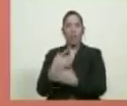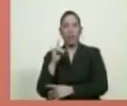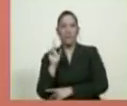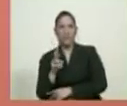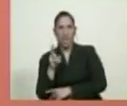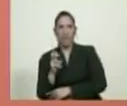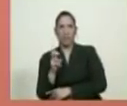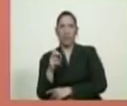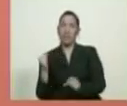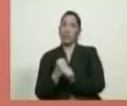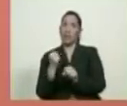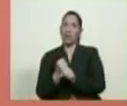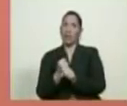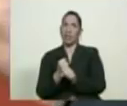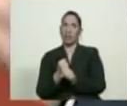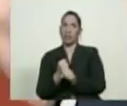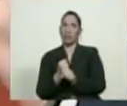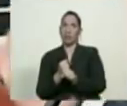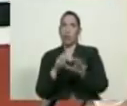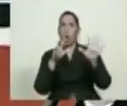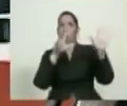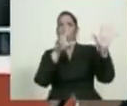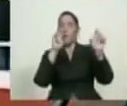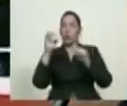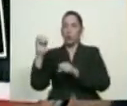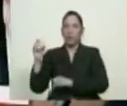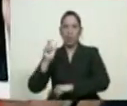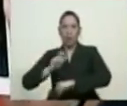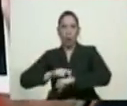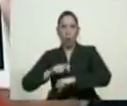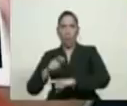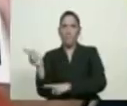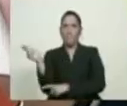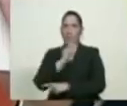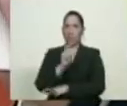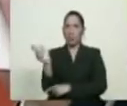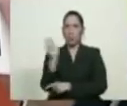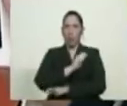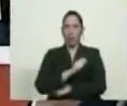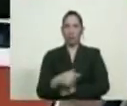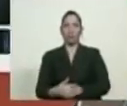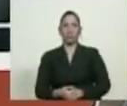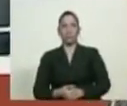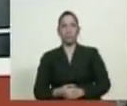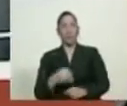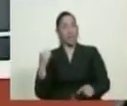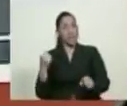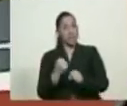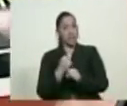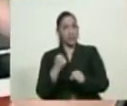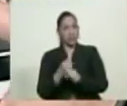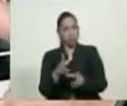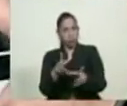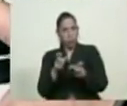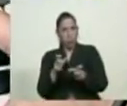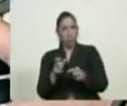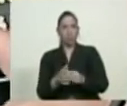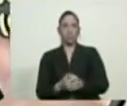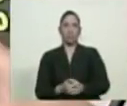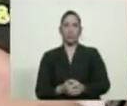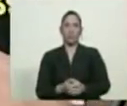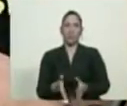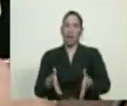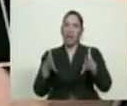entonces trabaja 800 horas mensuales. El salario de ese trabajador